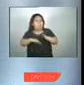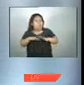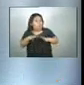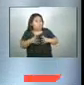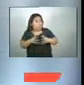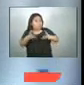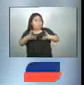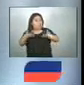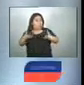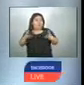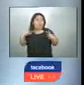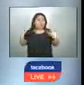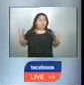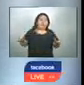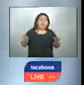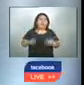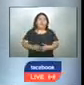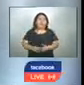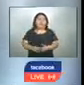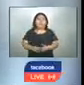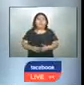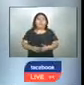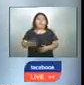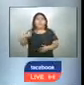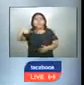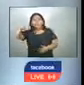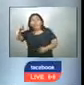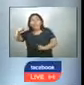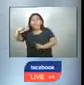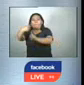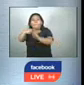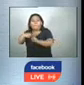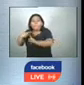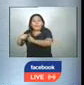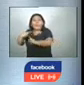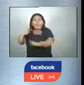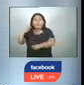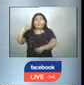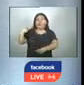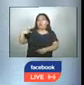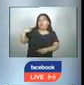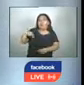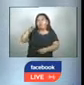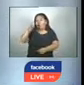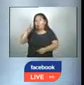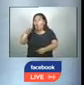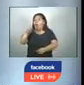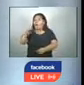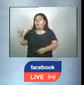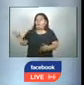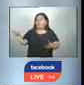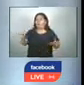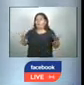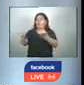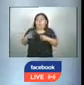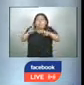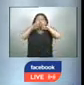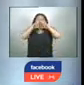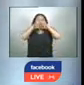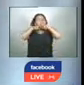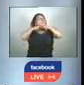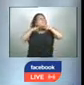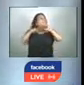con lo de la salida a los cementerios, ¿verdad? Que para el día de difuntos las personas salieron sin mascarilla